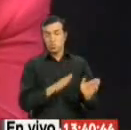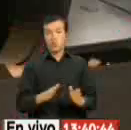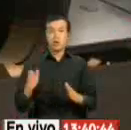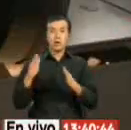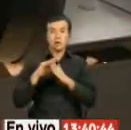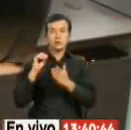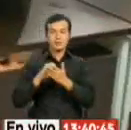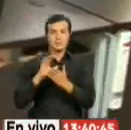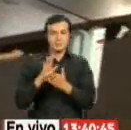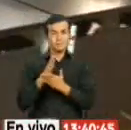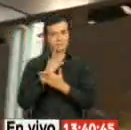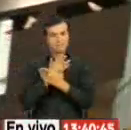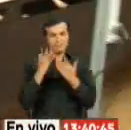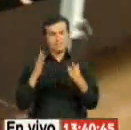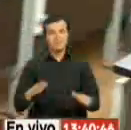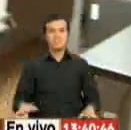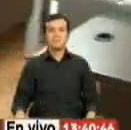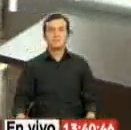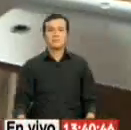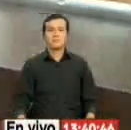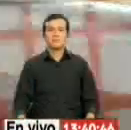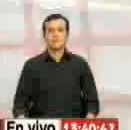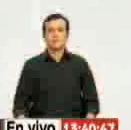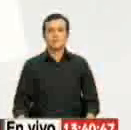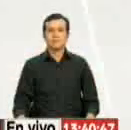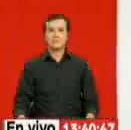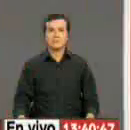implementando el onofre telediario